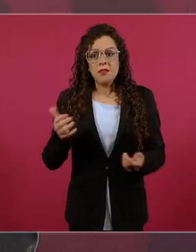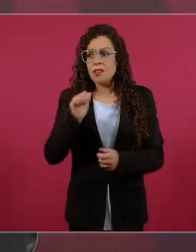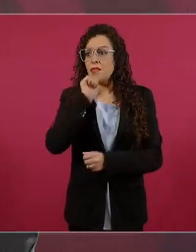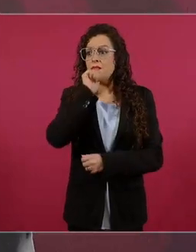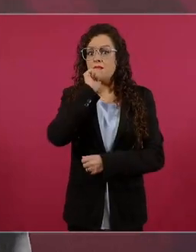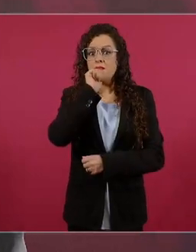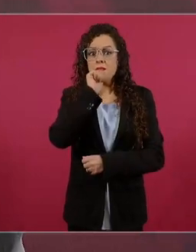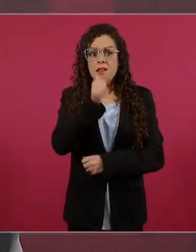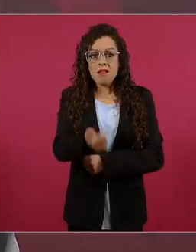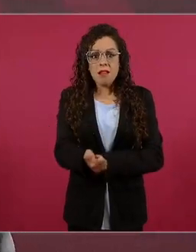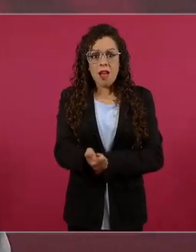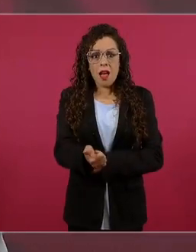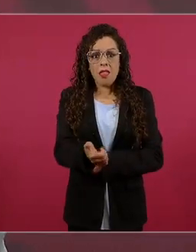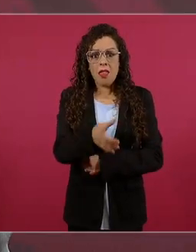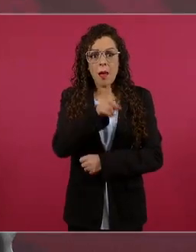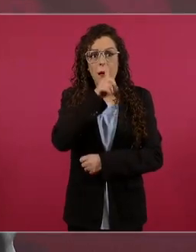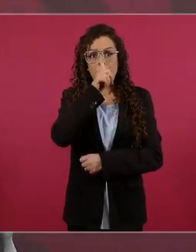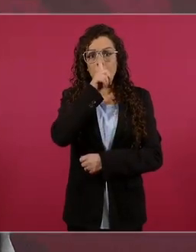en un